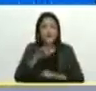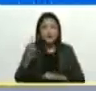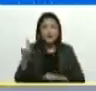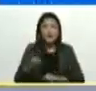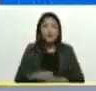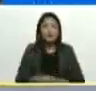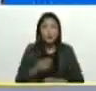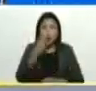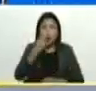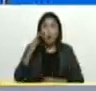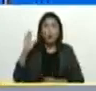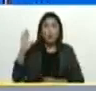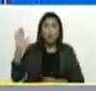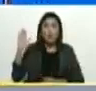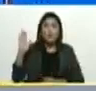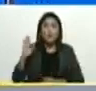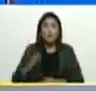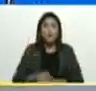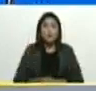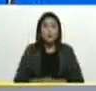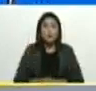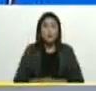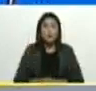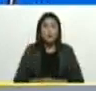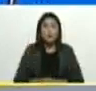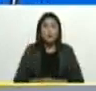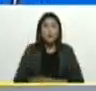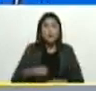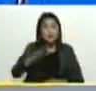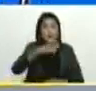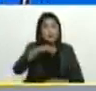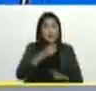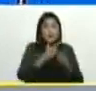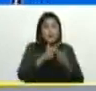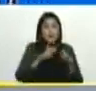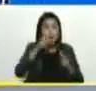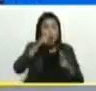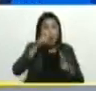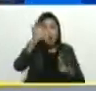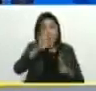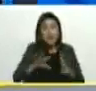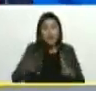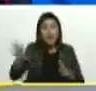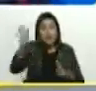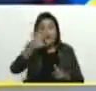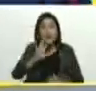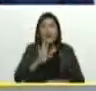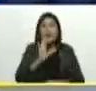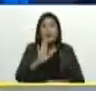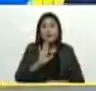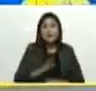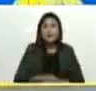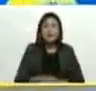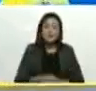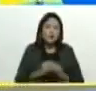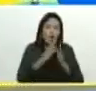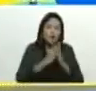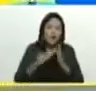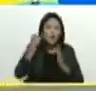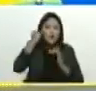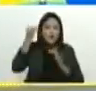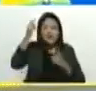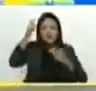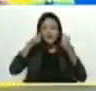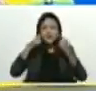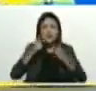gran compromiso de los movimientos sociales por la emancipación y la liberación de los pueblos como parte del cumplimiento del legado del Comandante